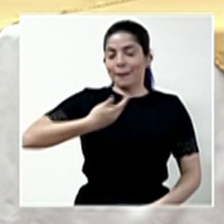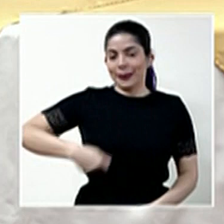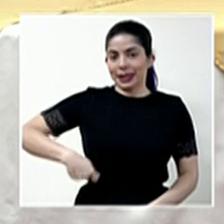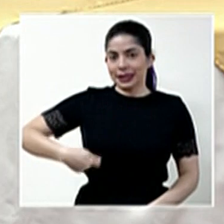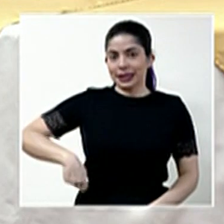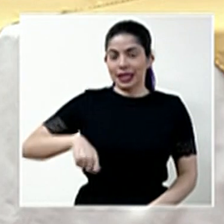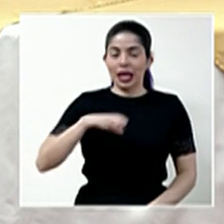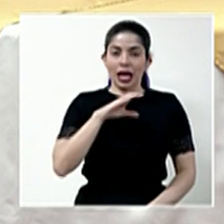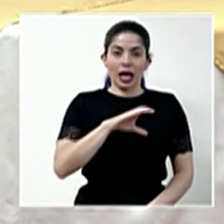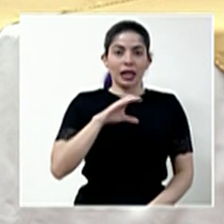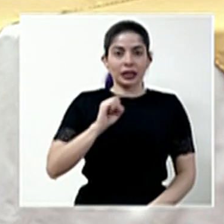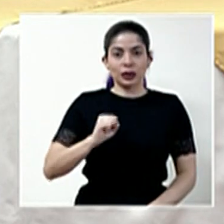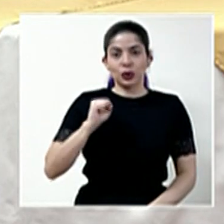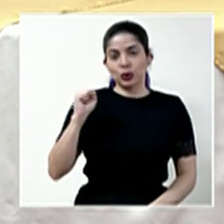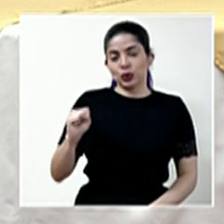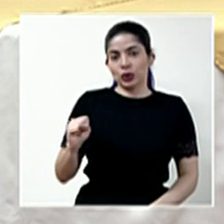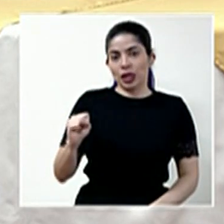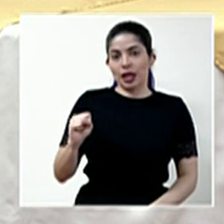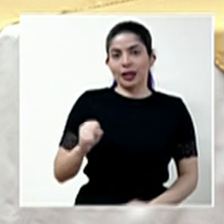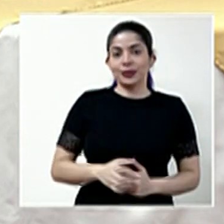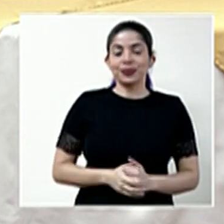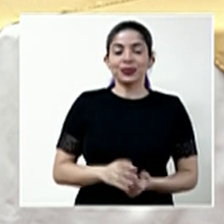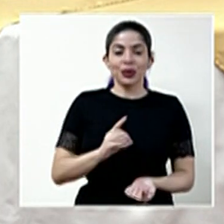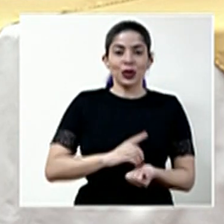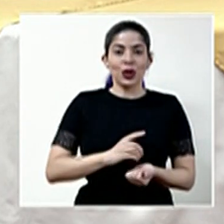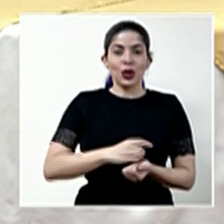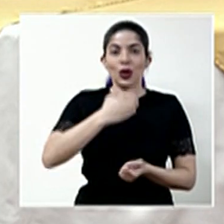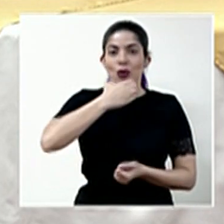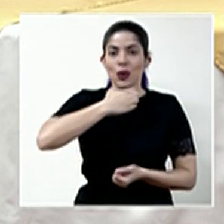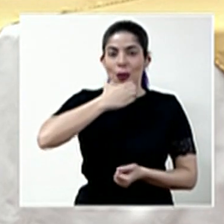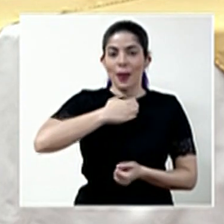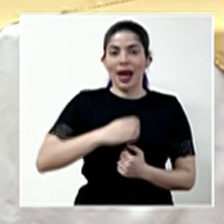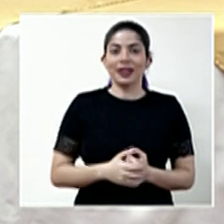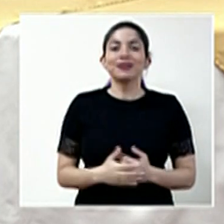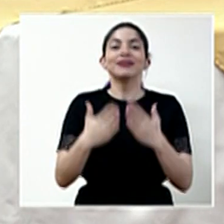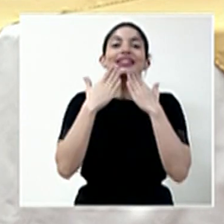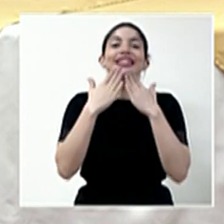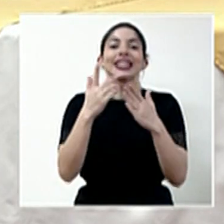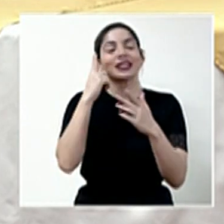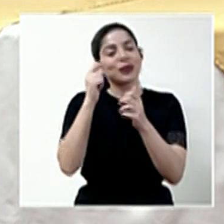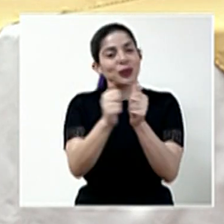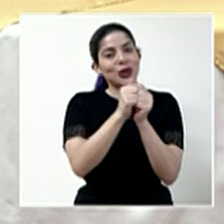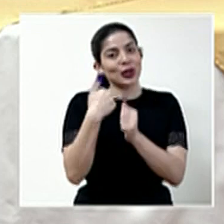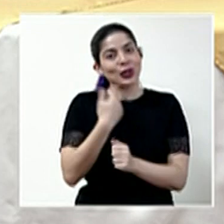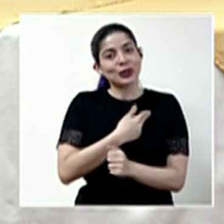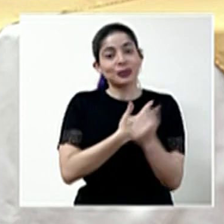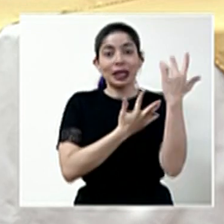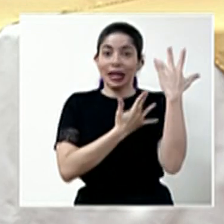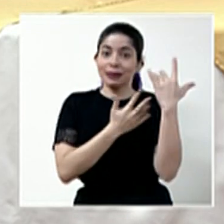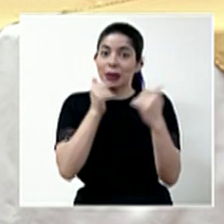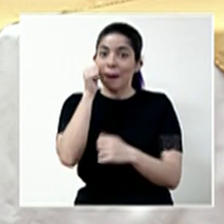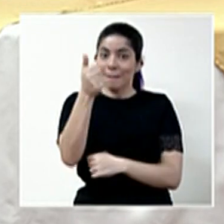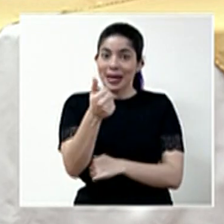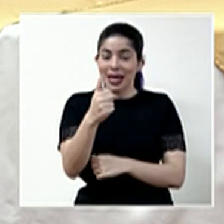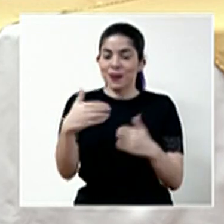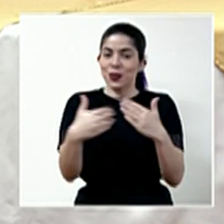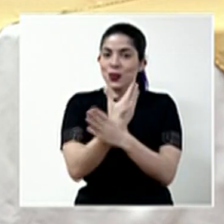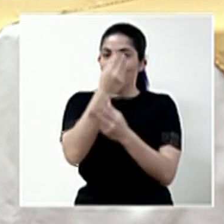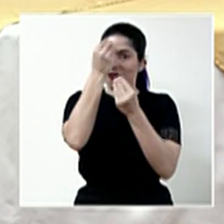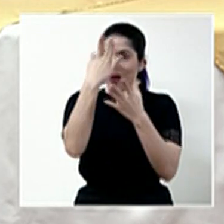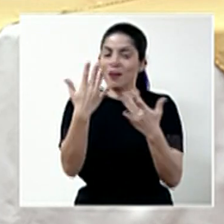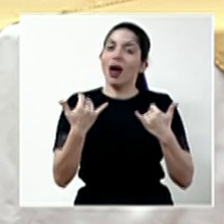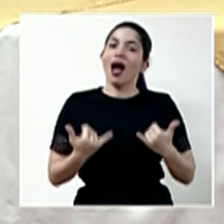ejecutivo de la Caja Costarricense de Seguro Social, el doctor Román Macaya. Gracias por acompañarnos. Los esperamos mañana con una nueva